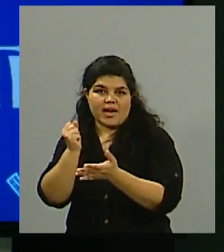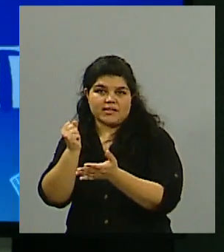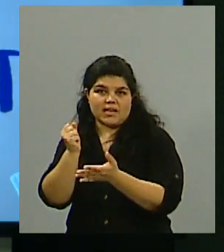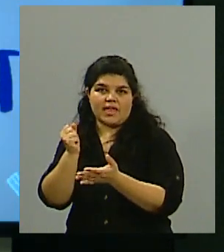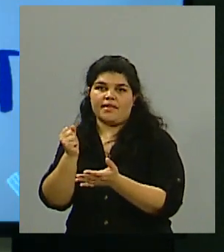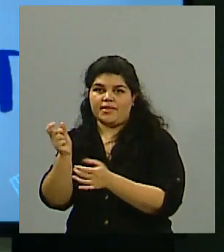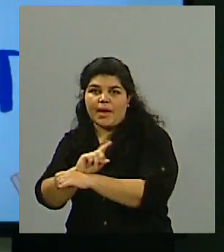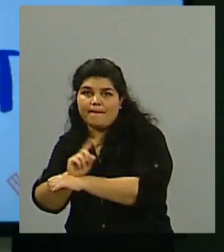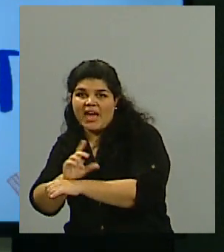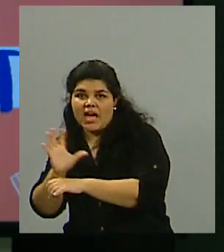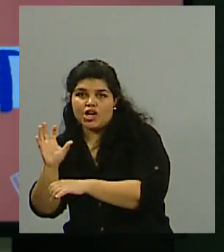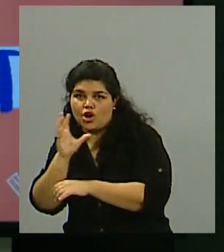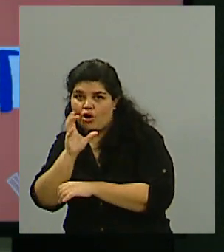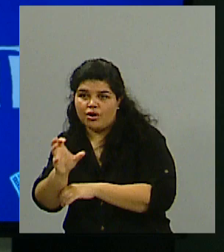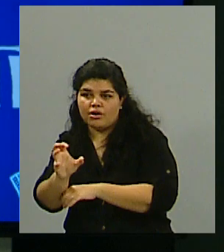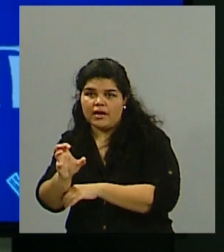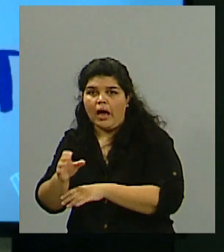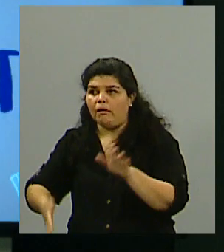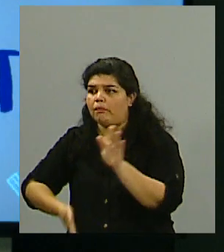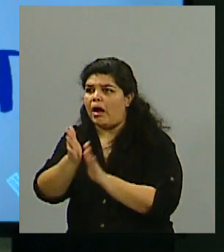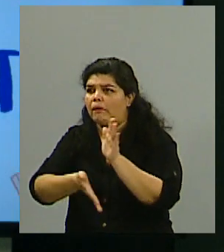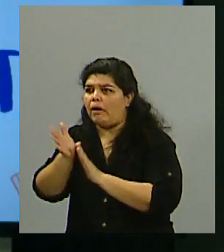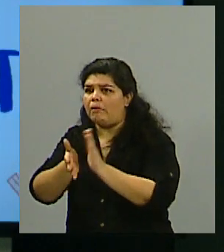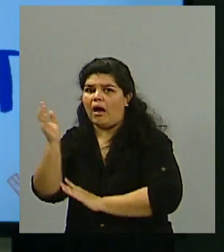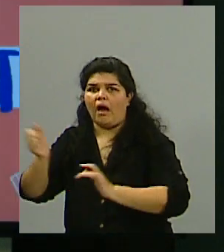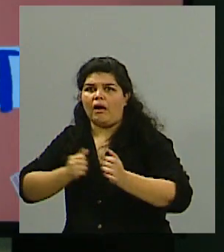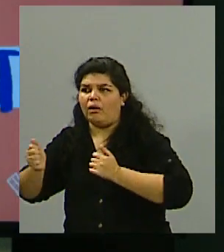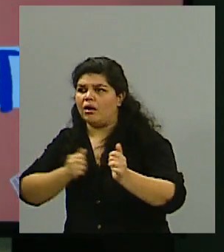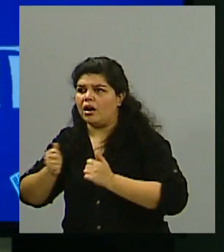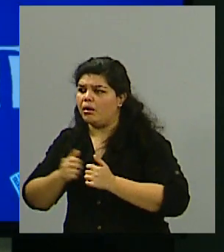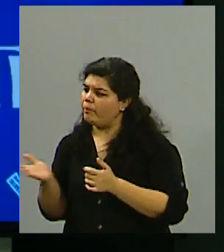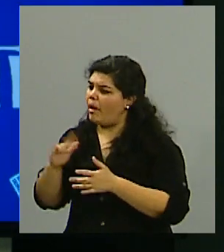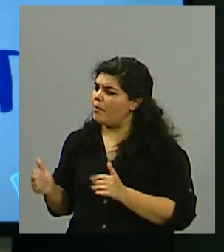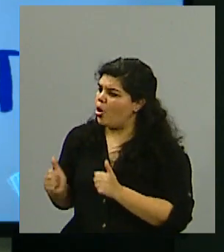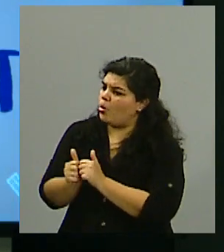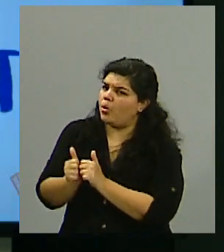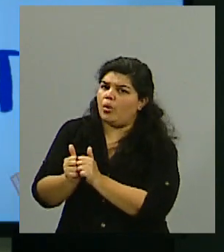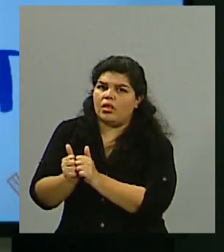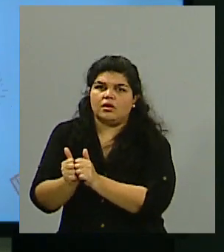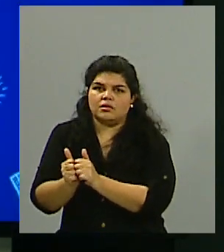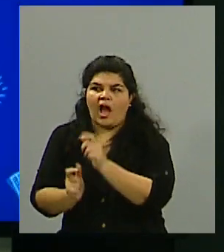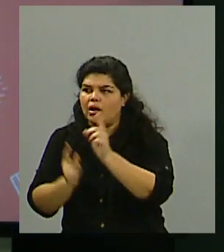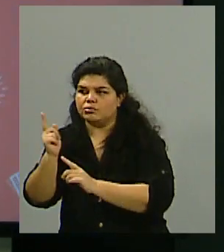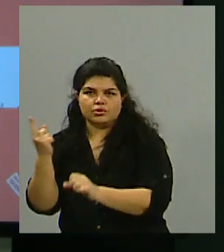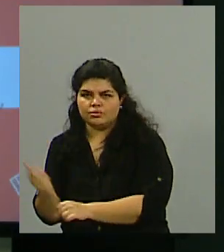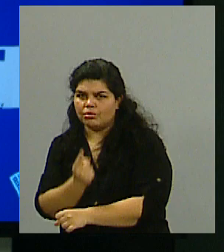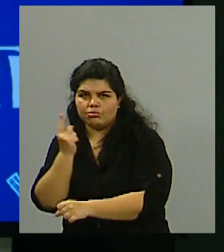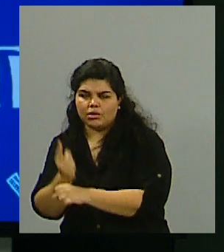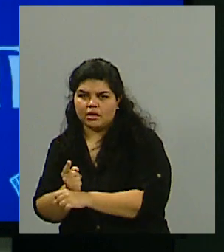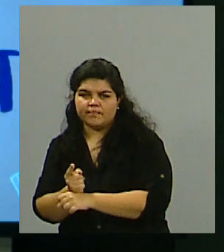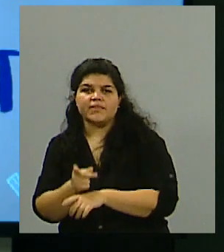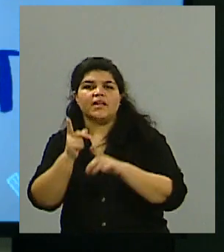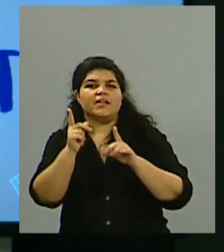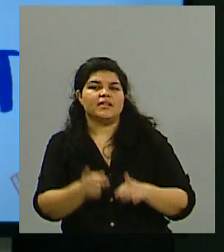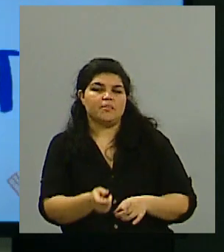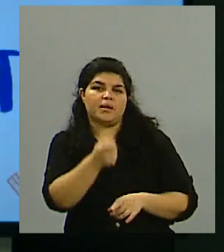razas o tamaños de perro que no es ideal que salgan siempre a correr. En los pacientes gerontes lo mismo. A ver, hay pisos que se pueden, por ahí se resbalan